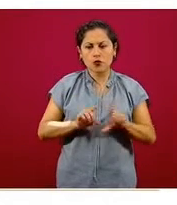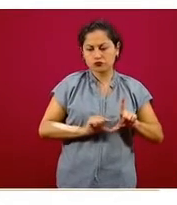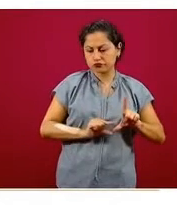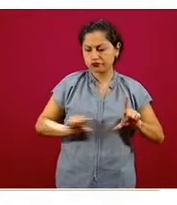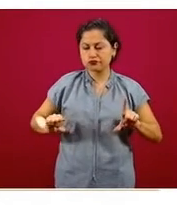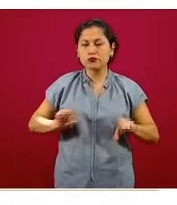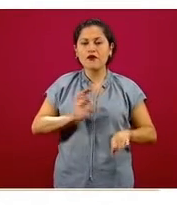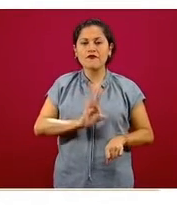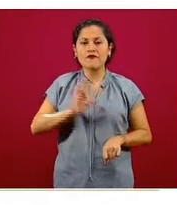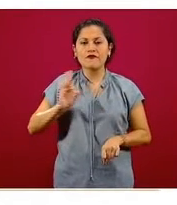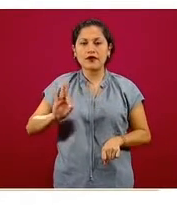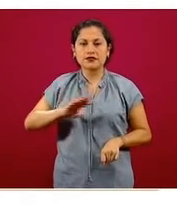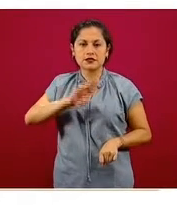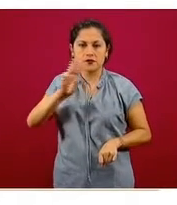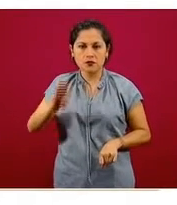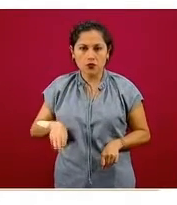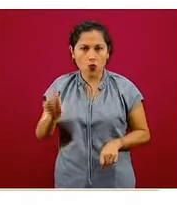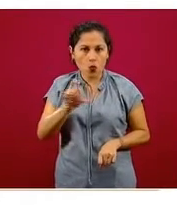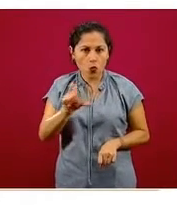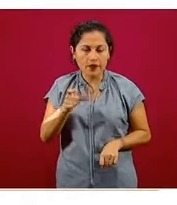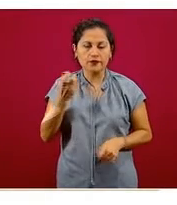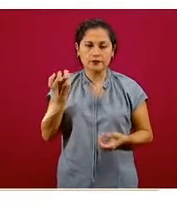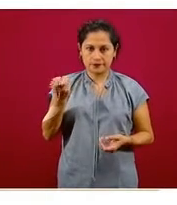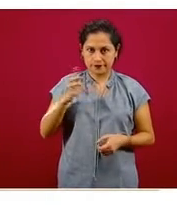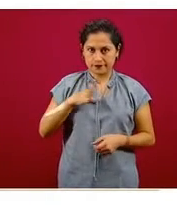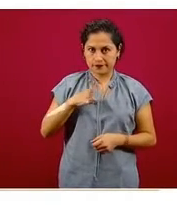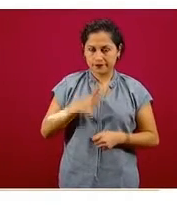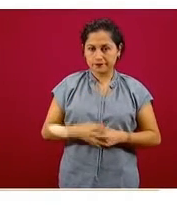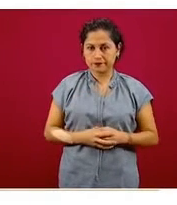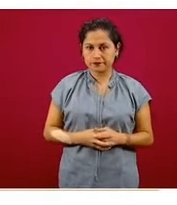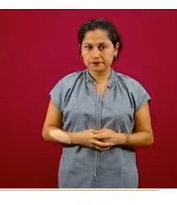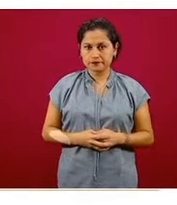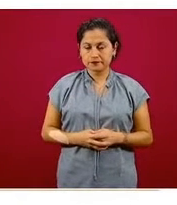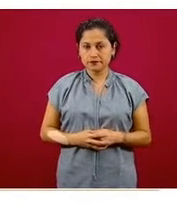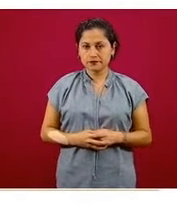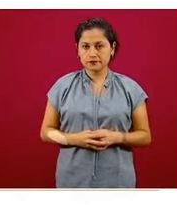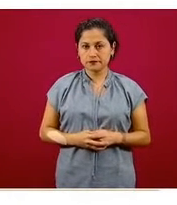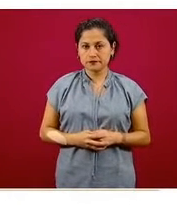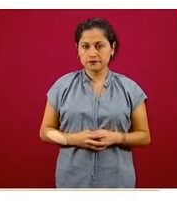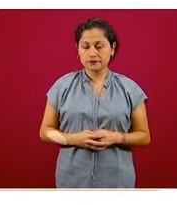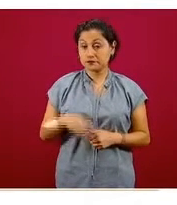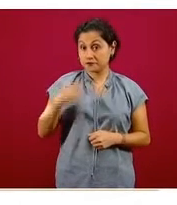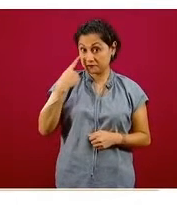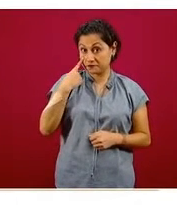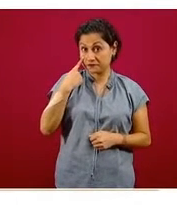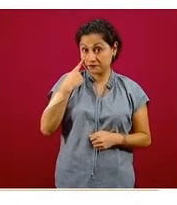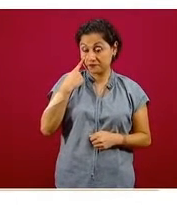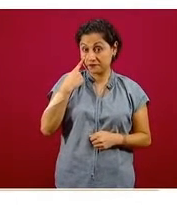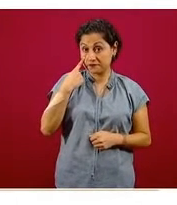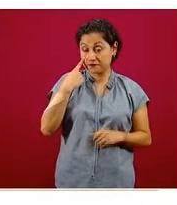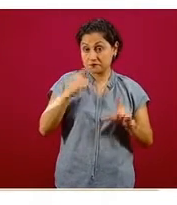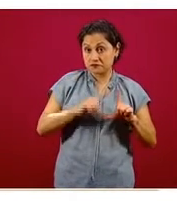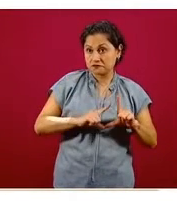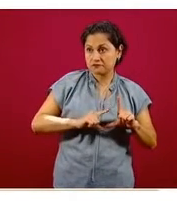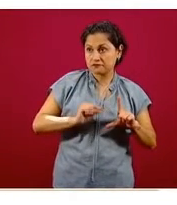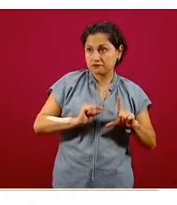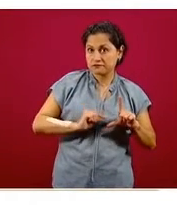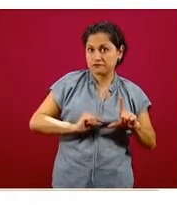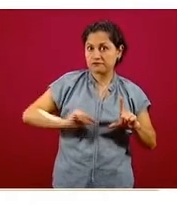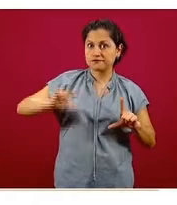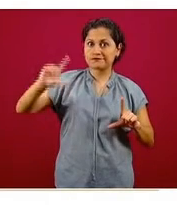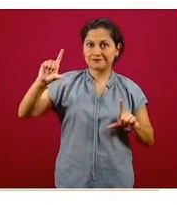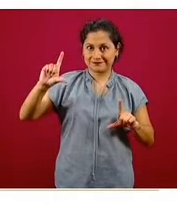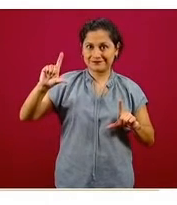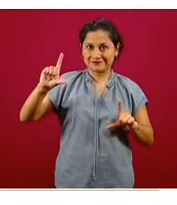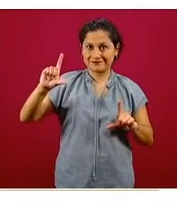que lamentablemente fallecieron. Vimos una pendiente claramente ascendente que se dio prácticamente